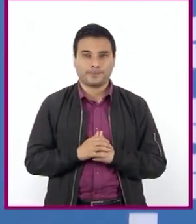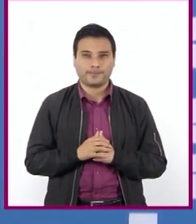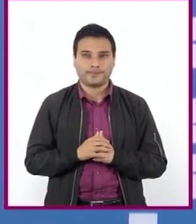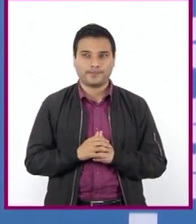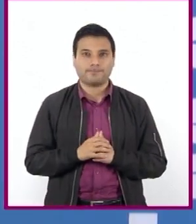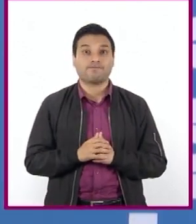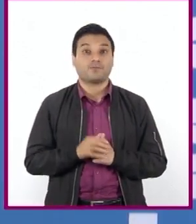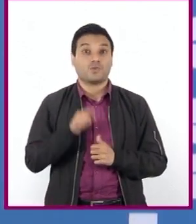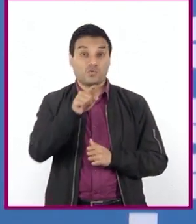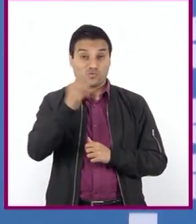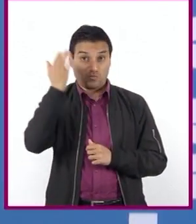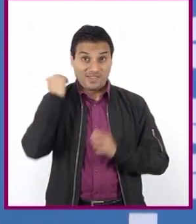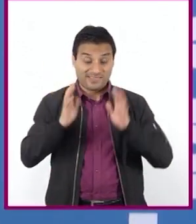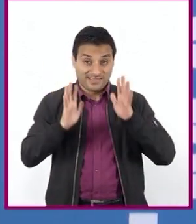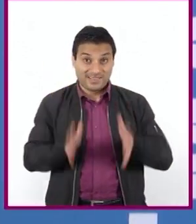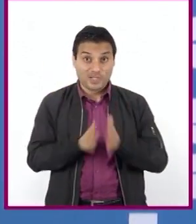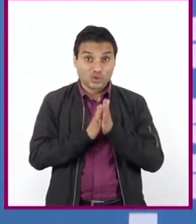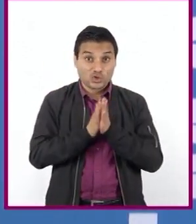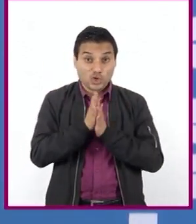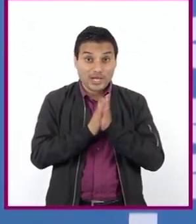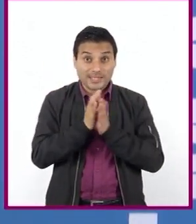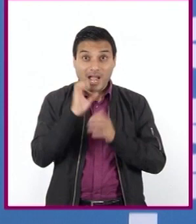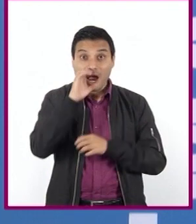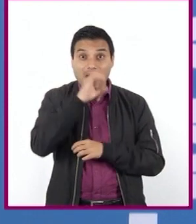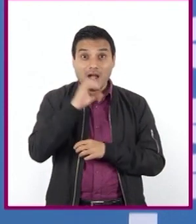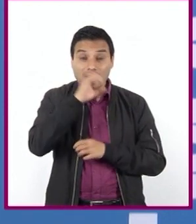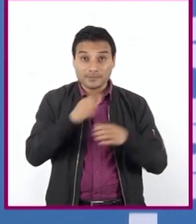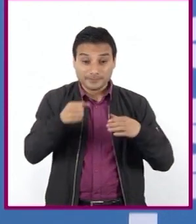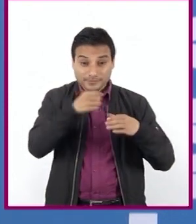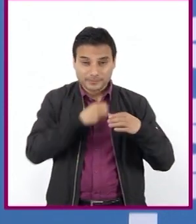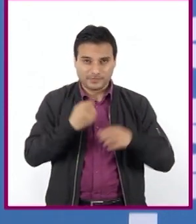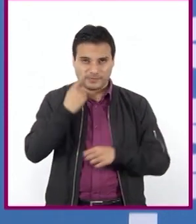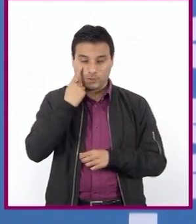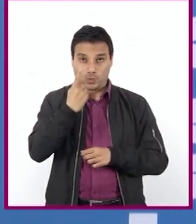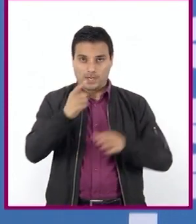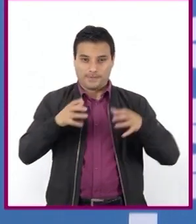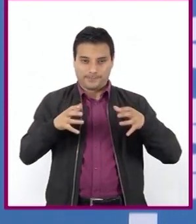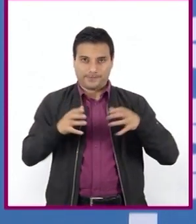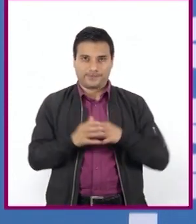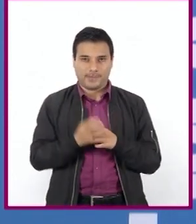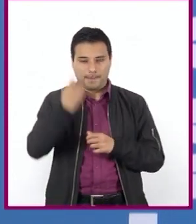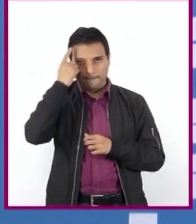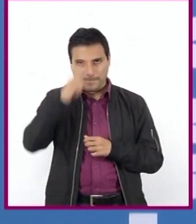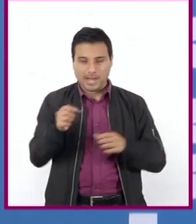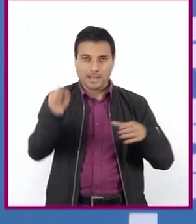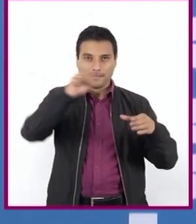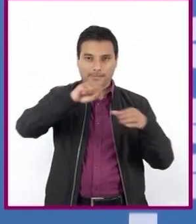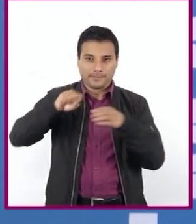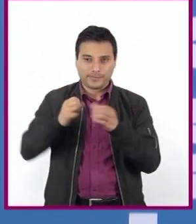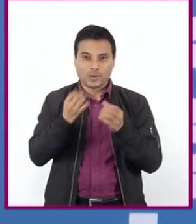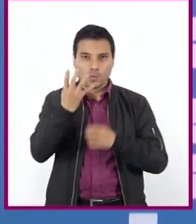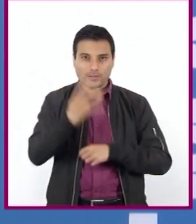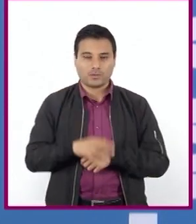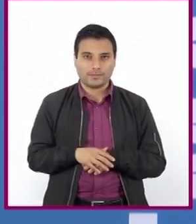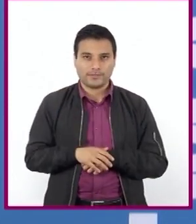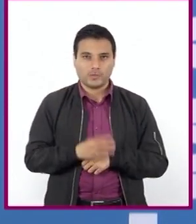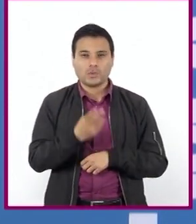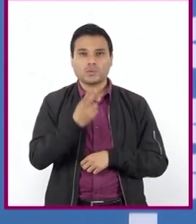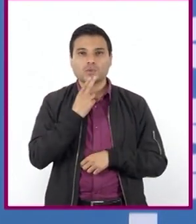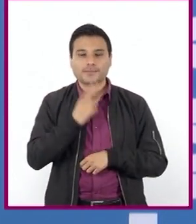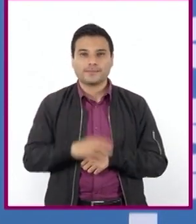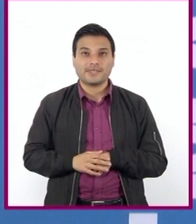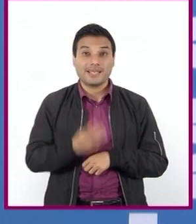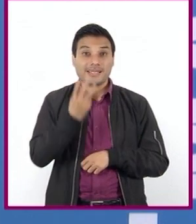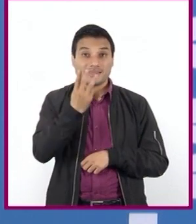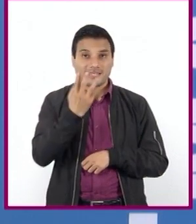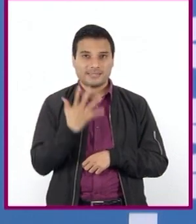¿Han preparado en casa chocolate caliente? Una olla para 4 porciones utiliza en promedio 3 décimos de